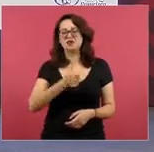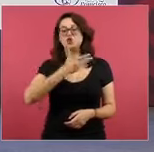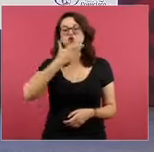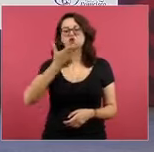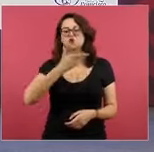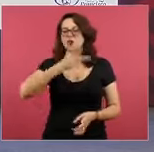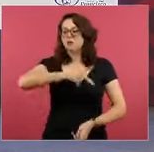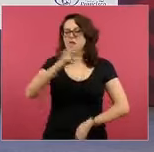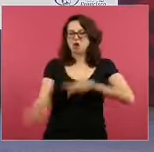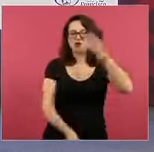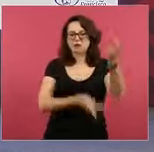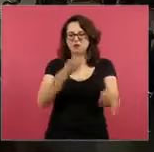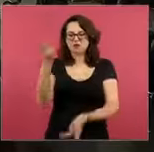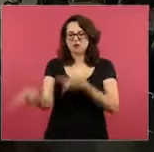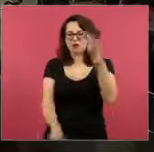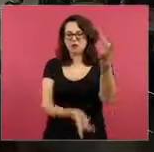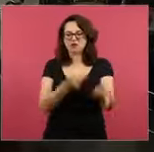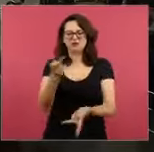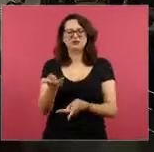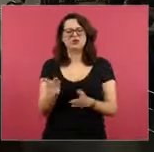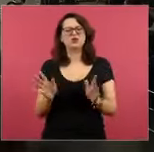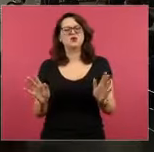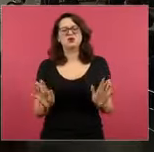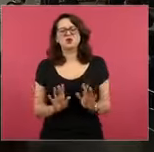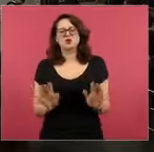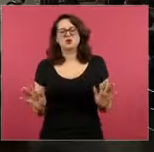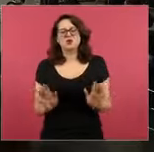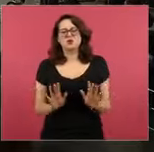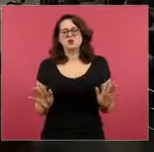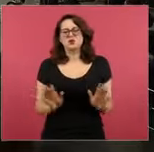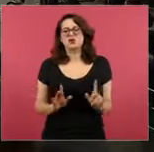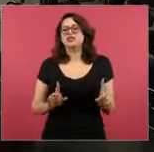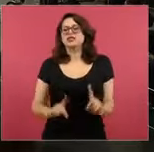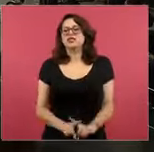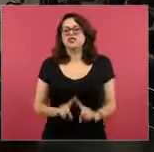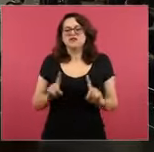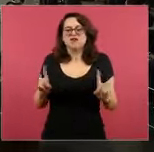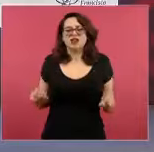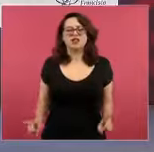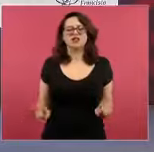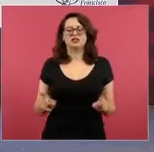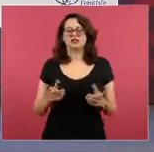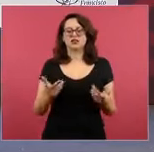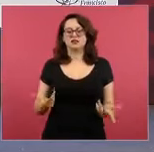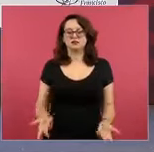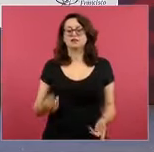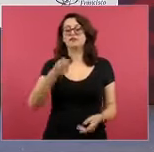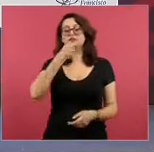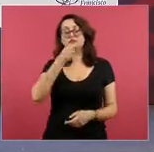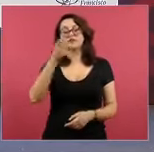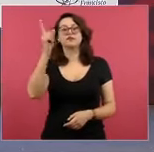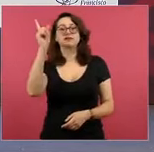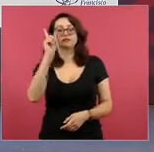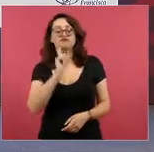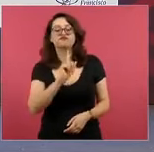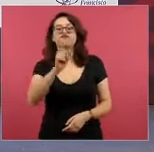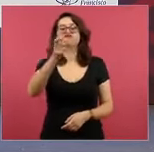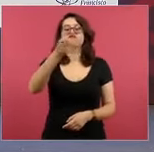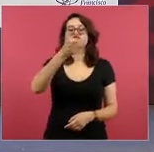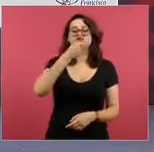a preguntarle, no hacer la pregunta, sino lograr que niño, niña,